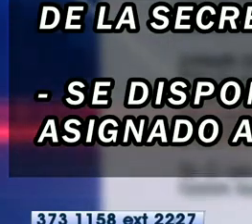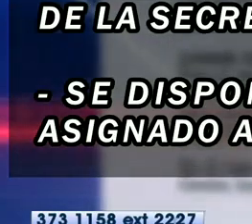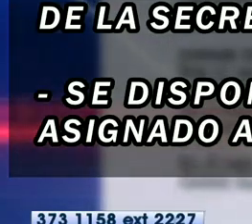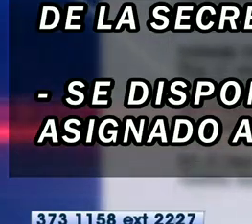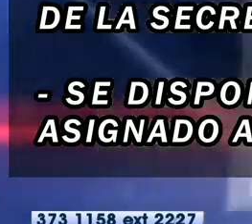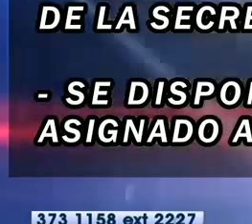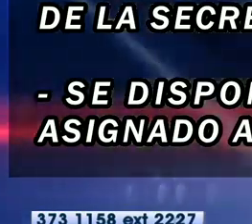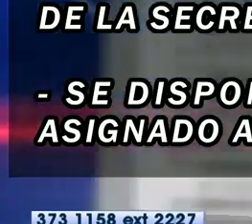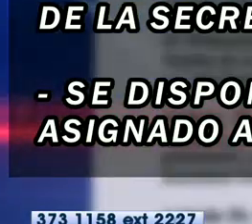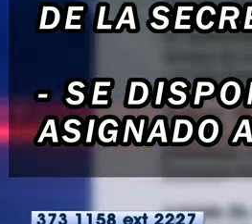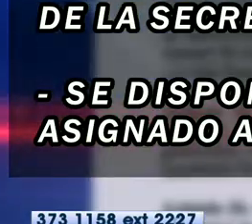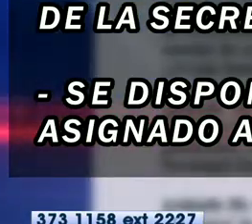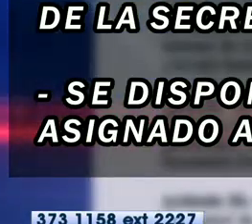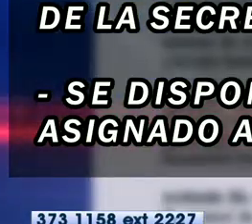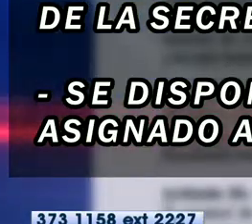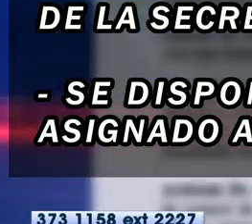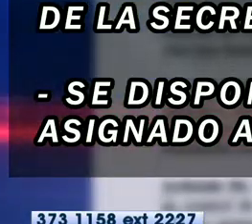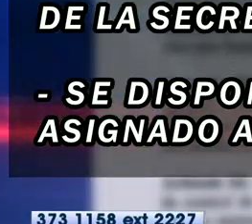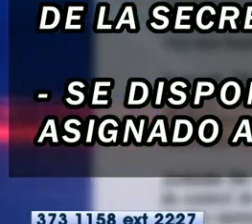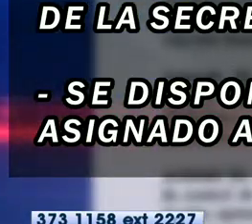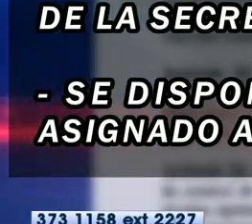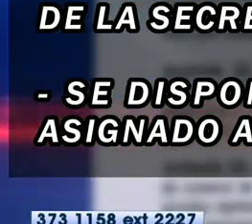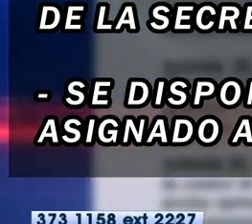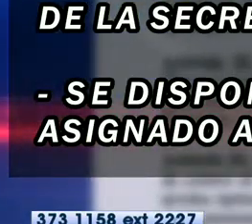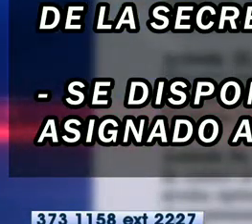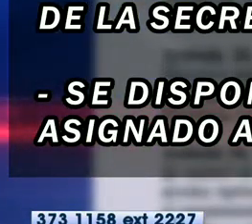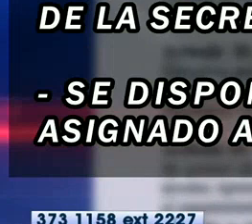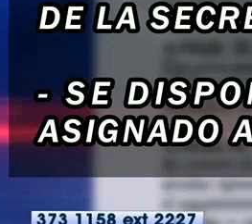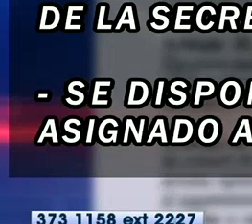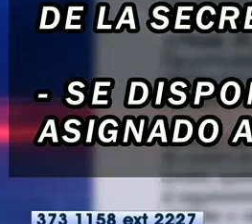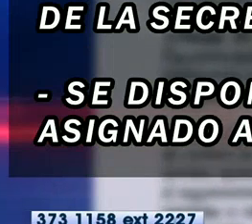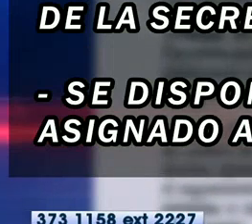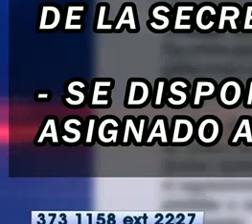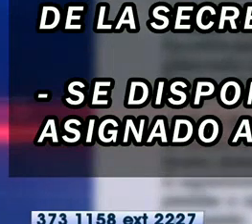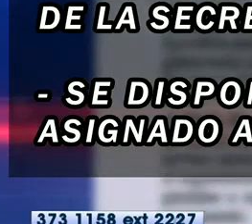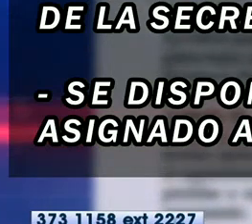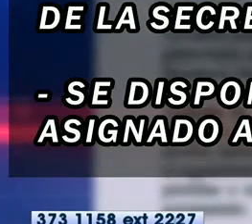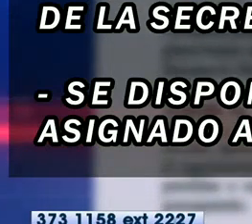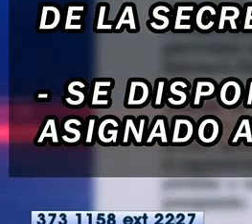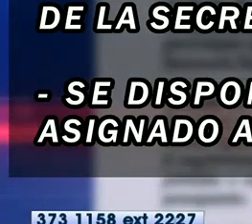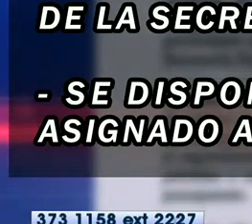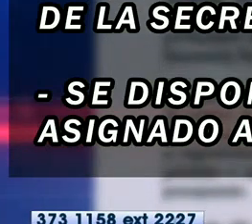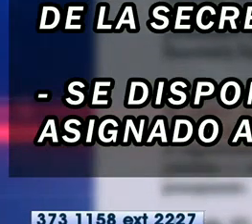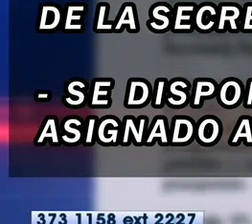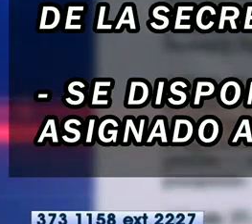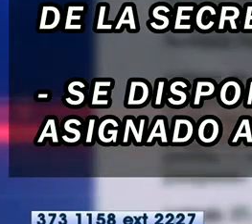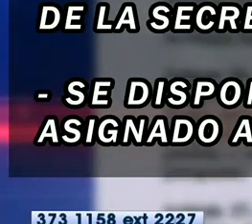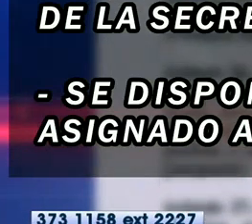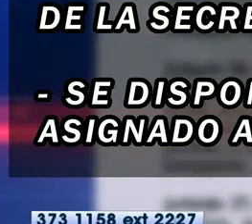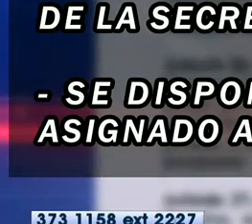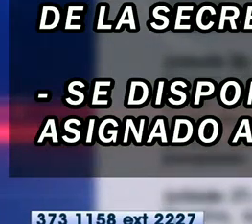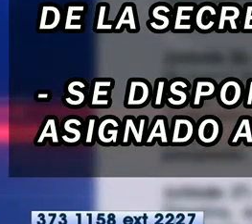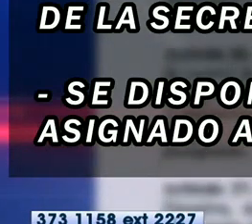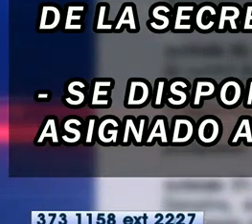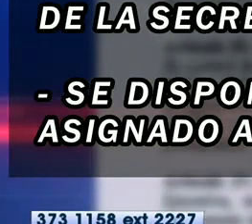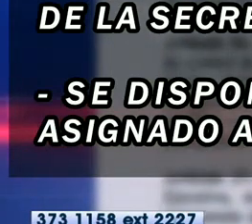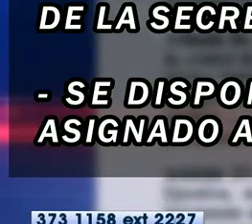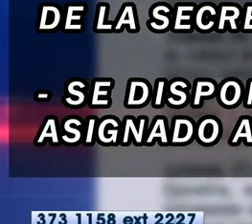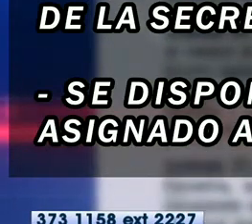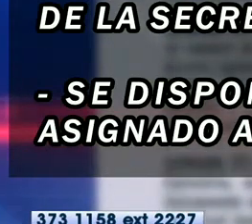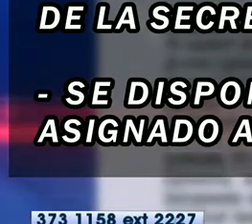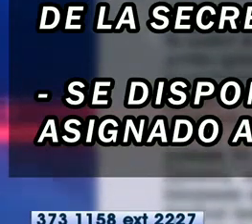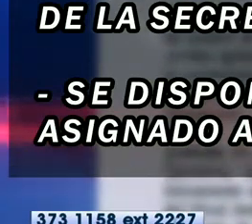locales privados. Con respecto a la publicidad, las instituciones públicas deberán hacerlo previa autorización de